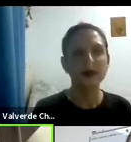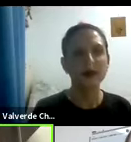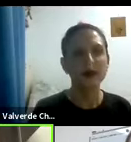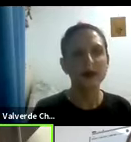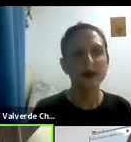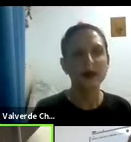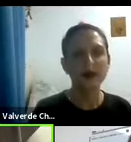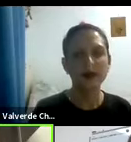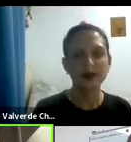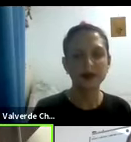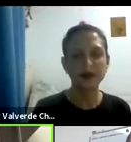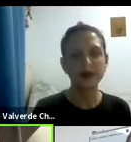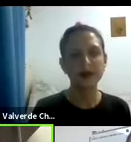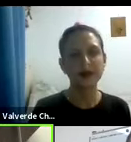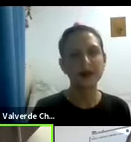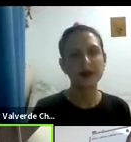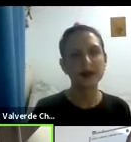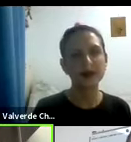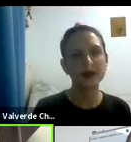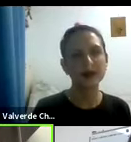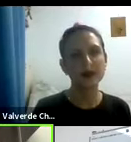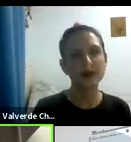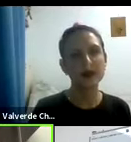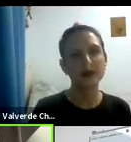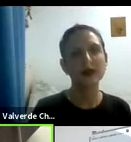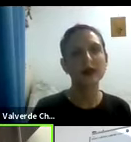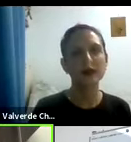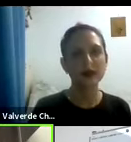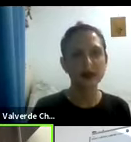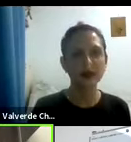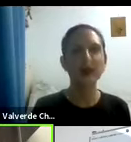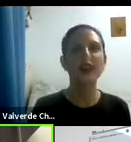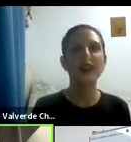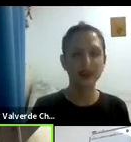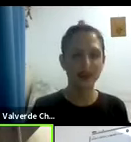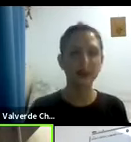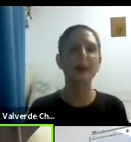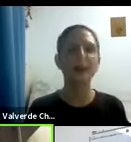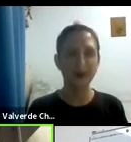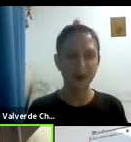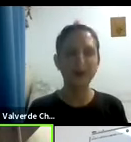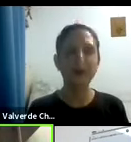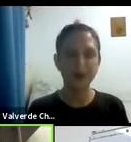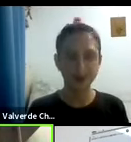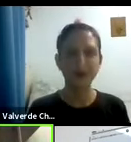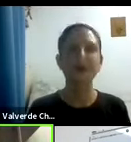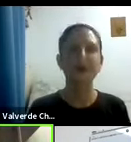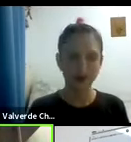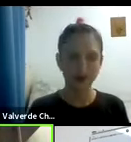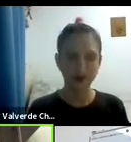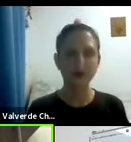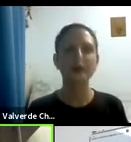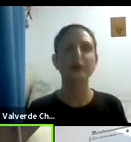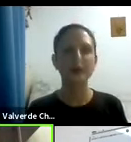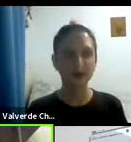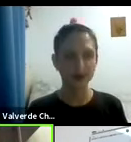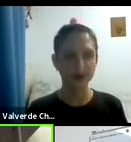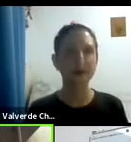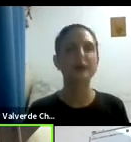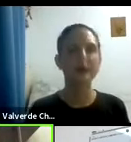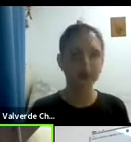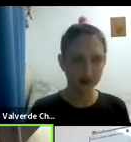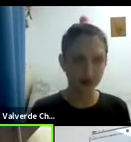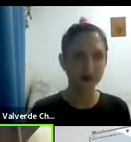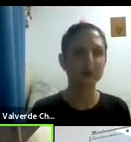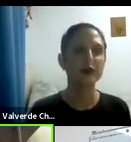no repetir una y otra vez una misma obra me explico era como para él lo importante era la espontaneidad